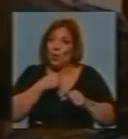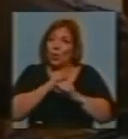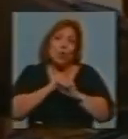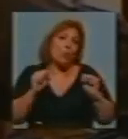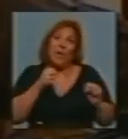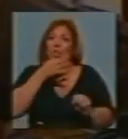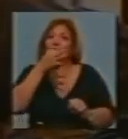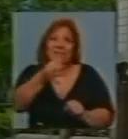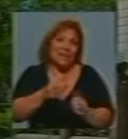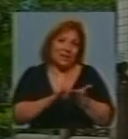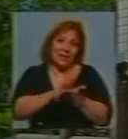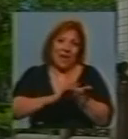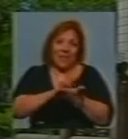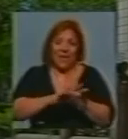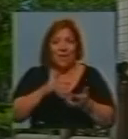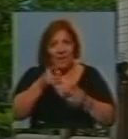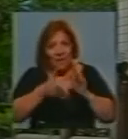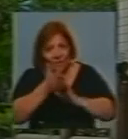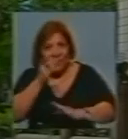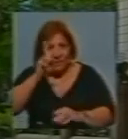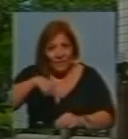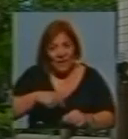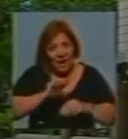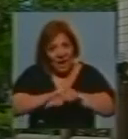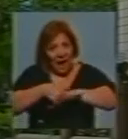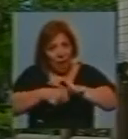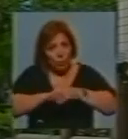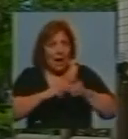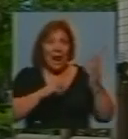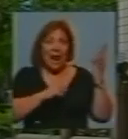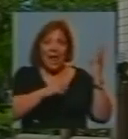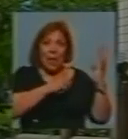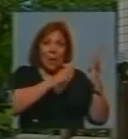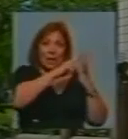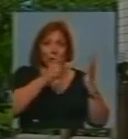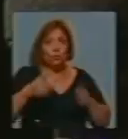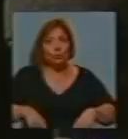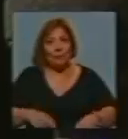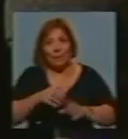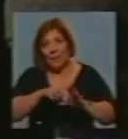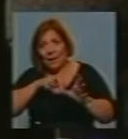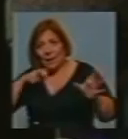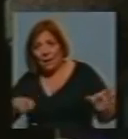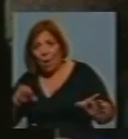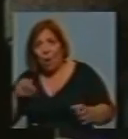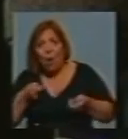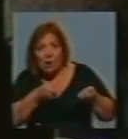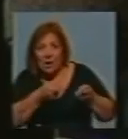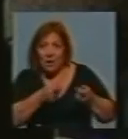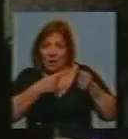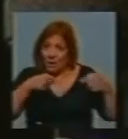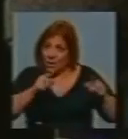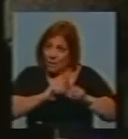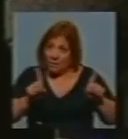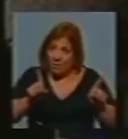adelantar nada sobre esto. ¿Se va a necesitar de la objetividad máxima de los ministros de la Suprema Corte como para apartarse o no y darle trámite a